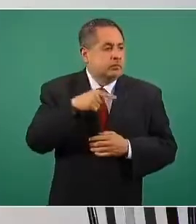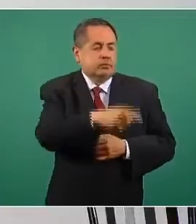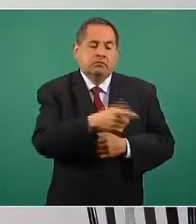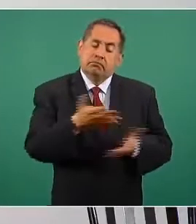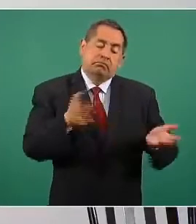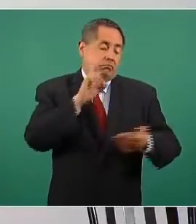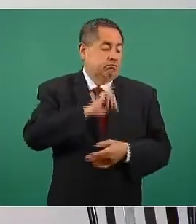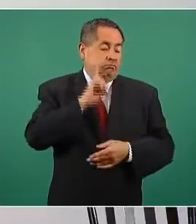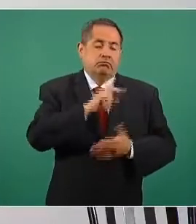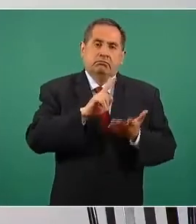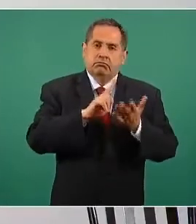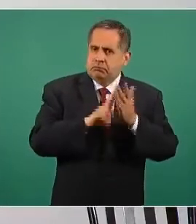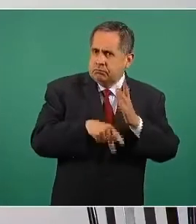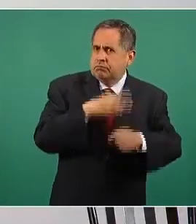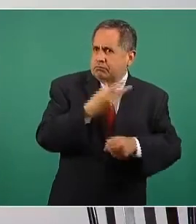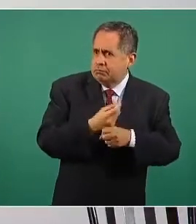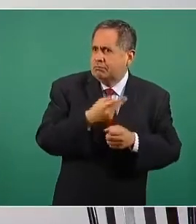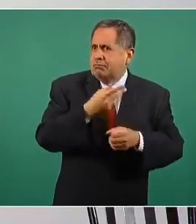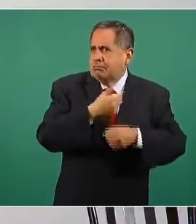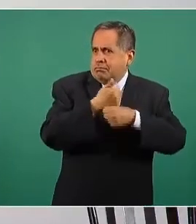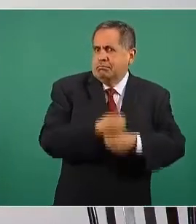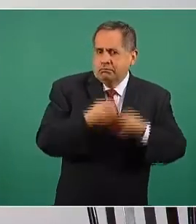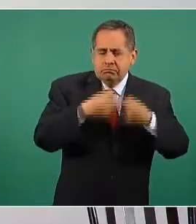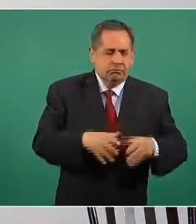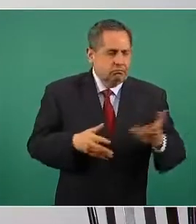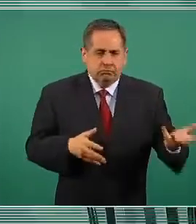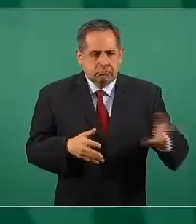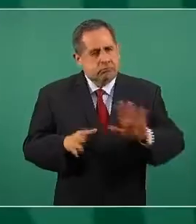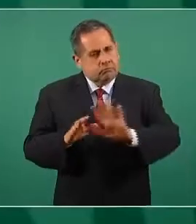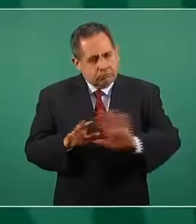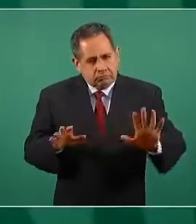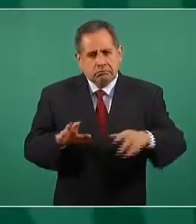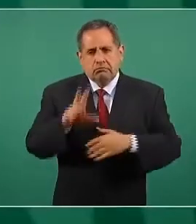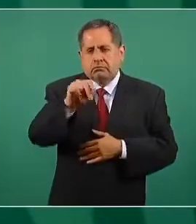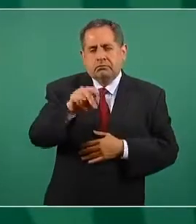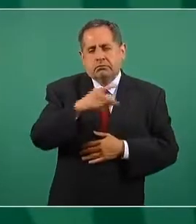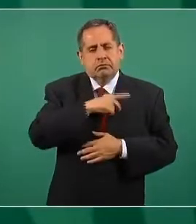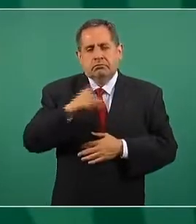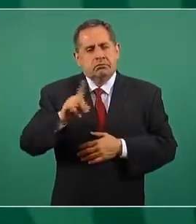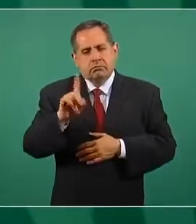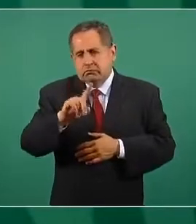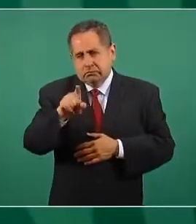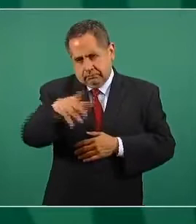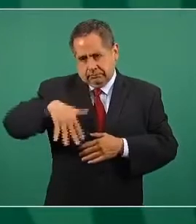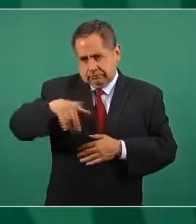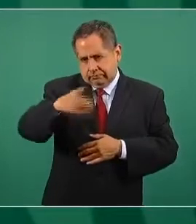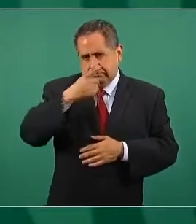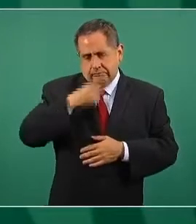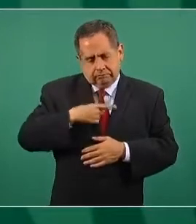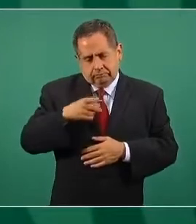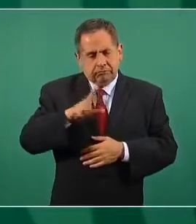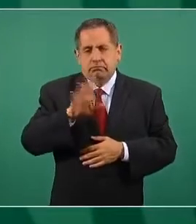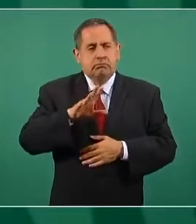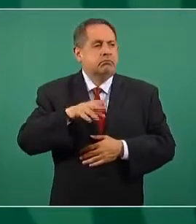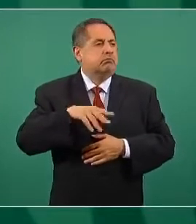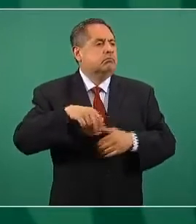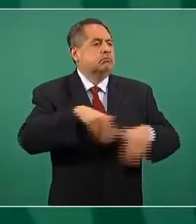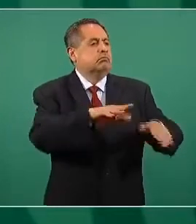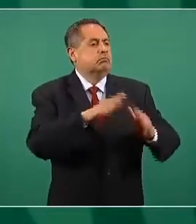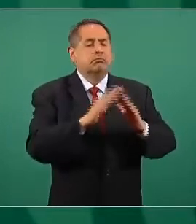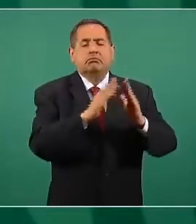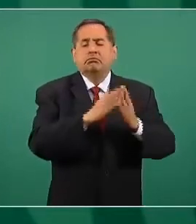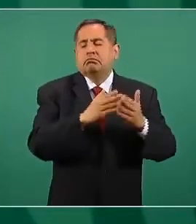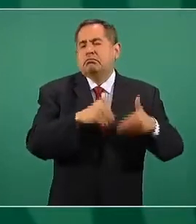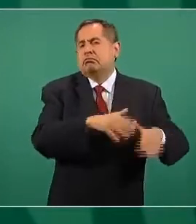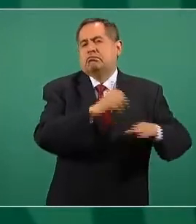las mujeres, ni tampoco, como dices y dices bien, las manden a su casa y a su suerte.